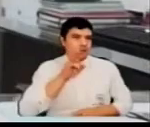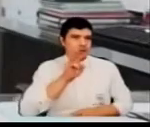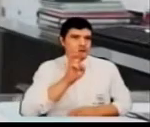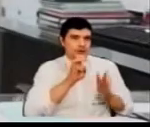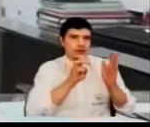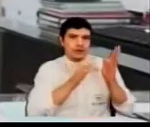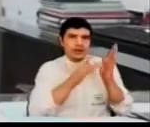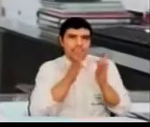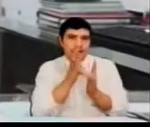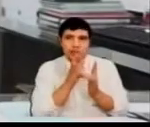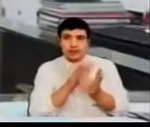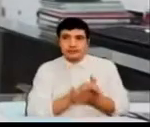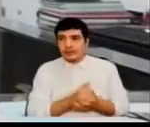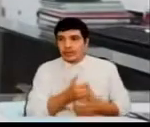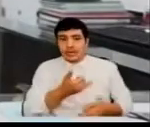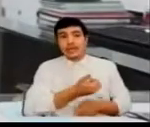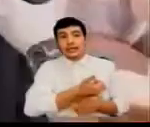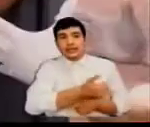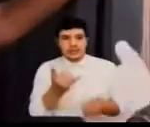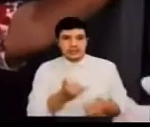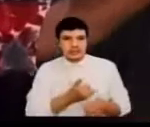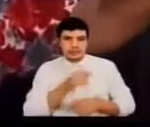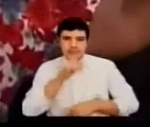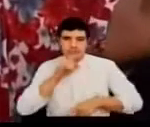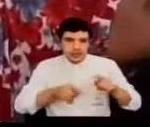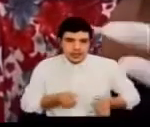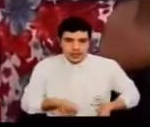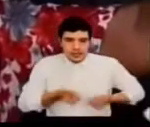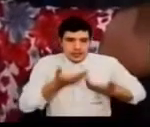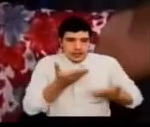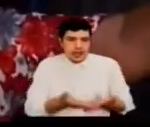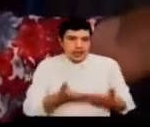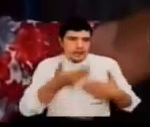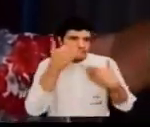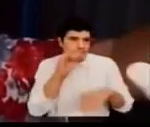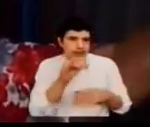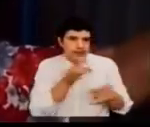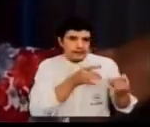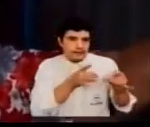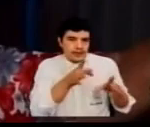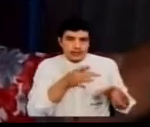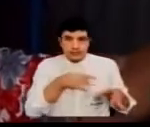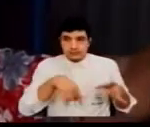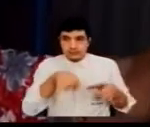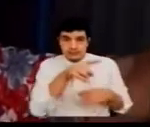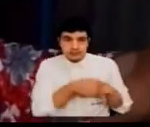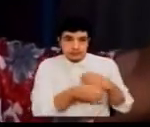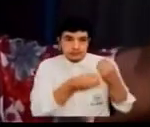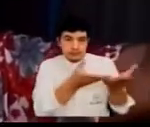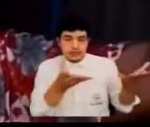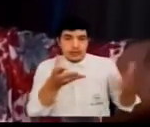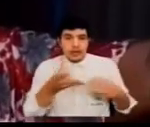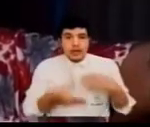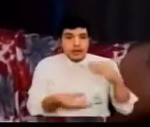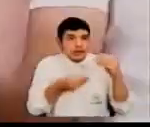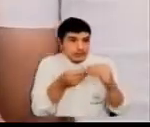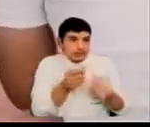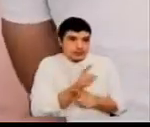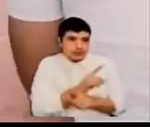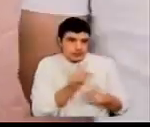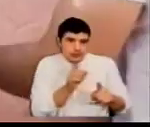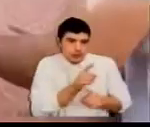menú aprobado para la entrega del día 20 de abril de 2020. Hoy en Actúe en Derecho les contaremos cuáles son sus derechos